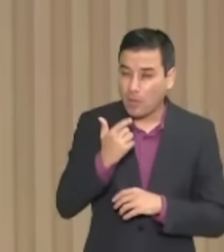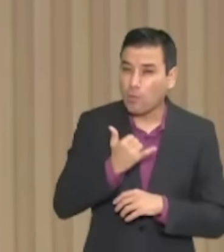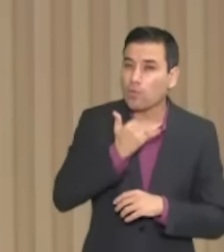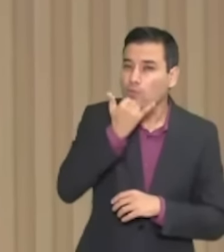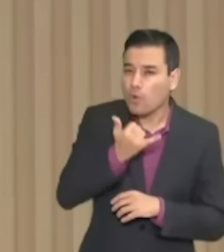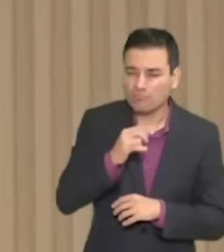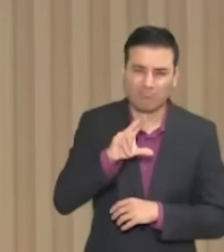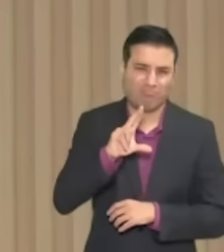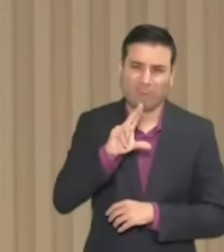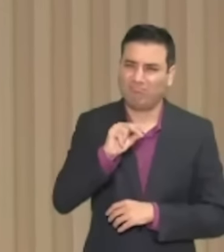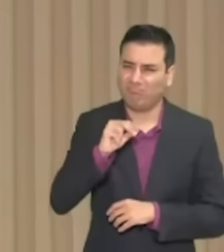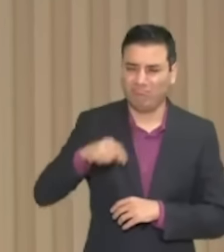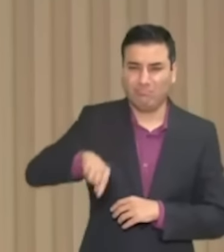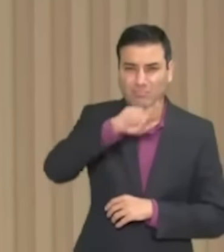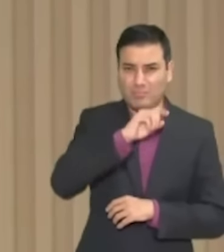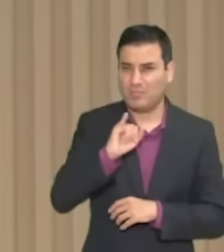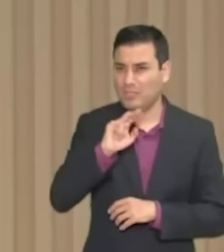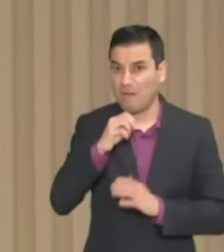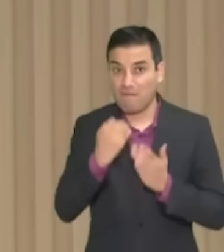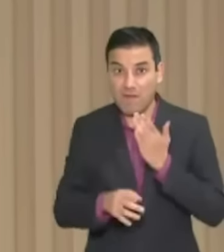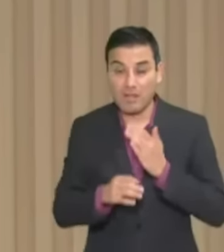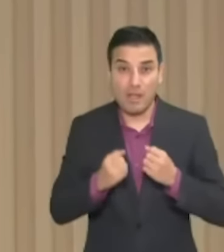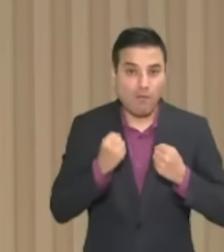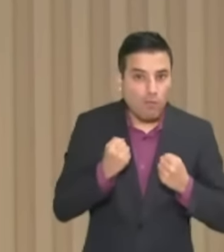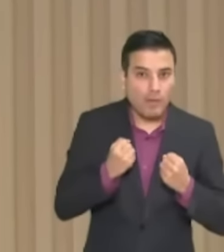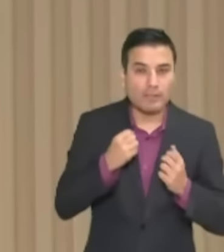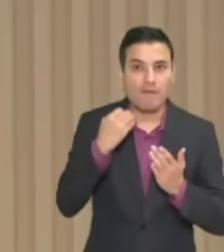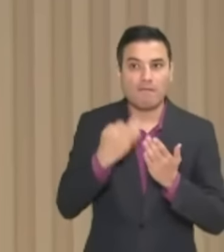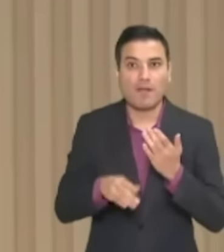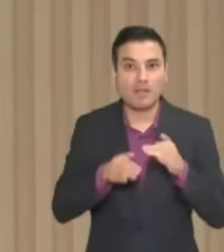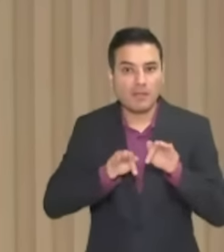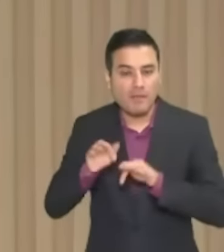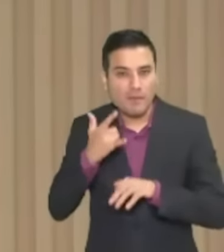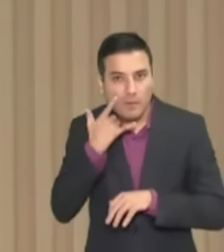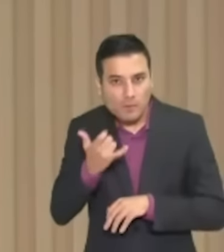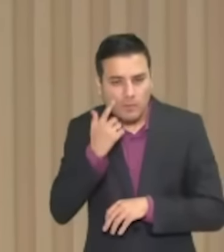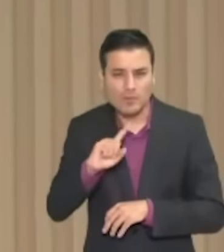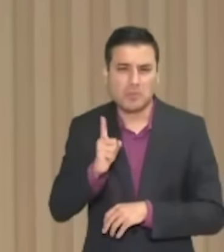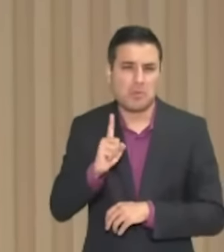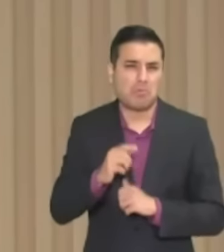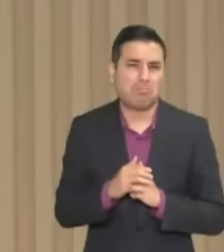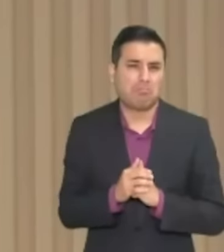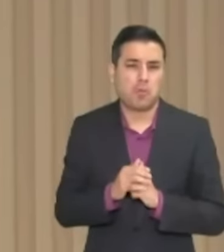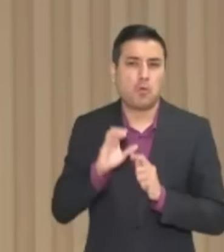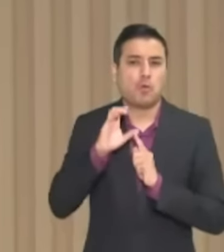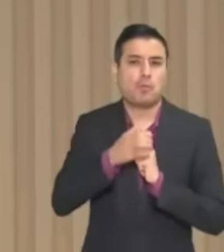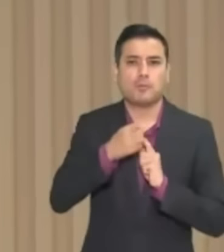habido falta de fuerza ni de esfuerzo. Ni fuerza ni de esfuerzo, y que la